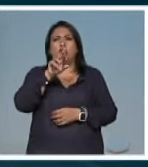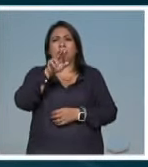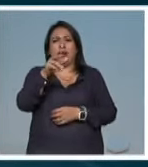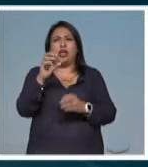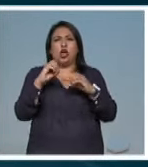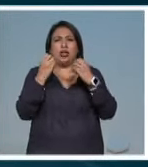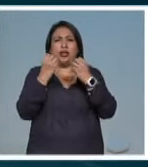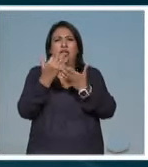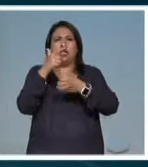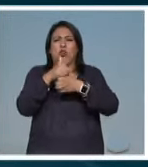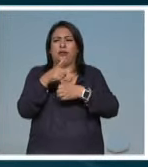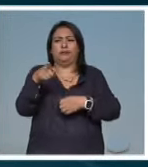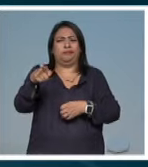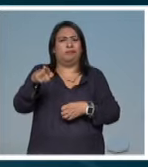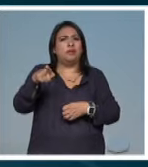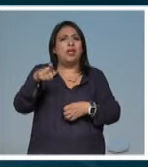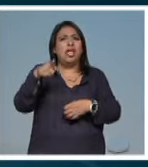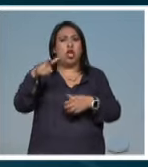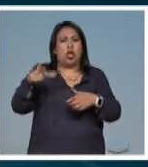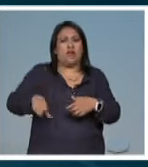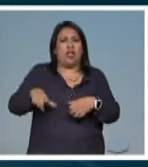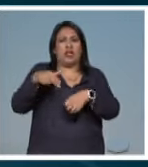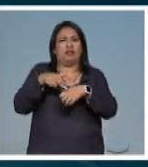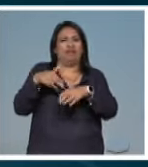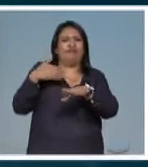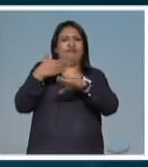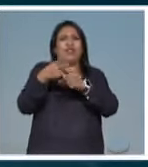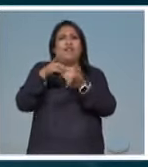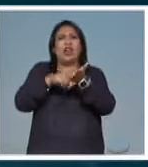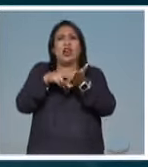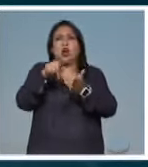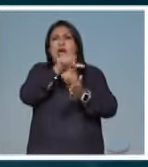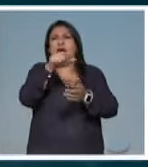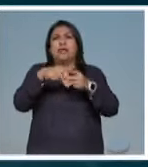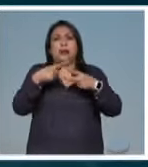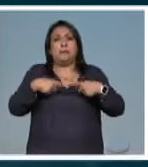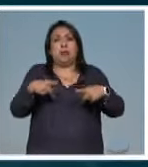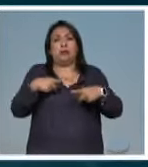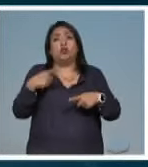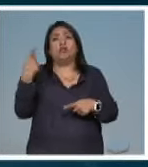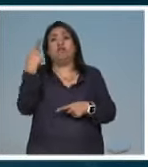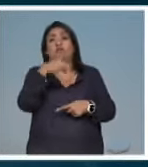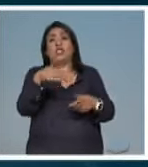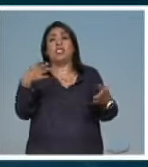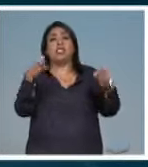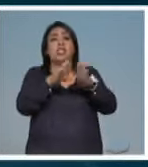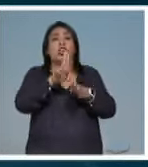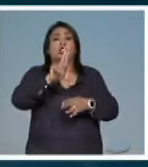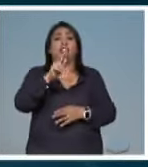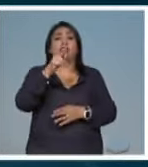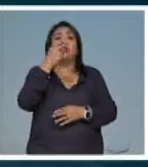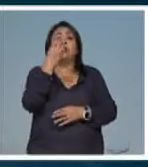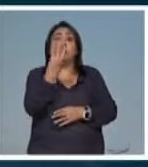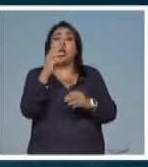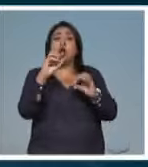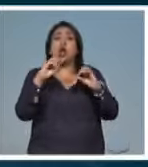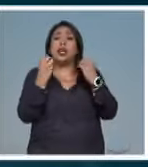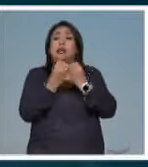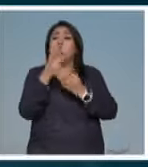organización nacional acusó al gobierno de Nicaragua de atentar contra la dignidad de sus ciudadanos por ordenar el cierre de 83 organizaciones